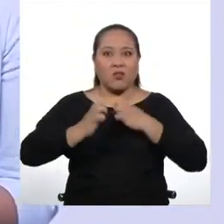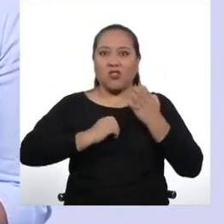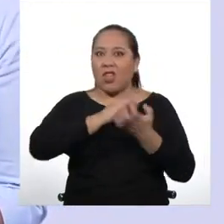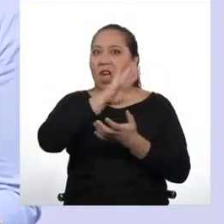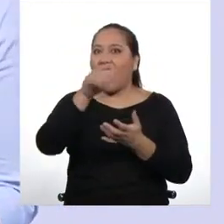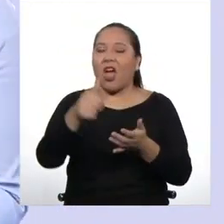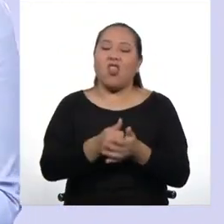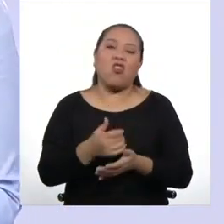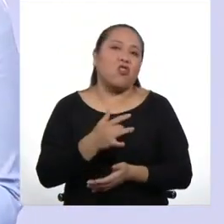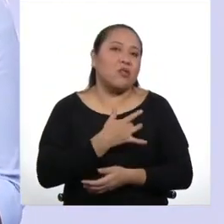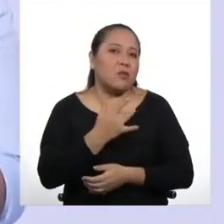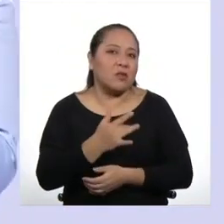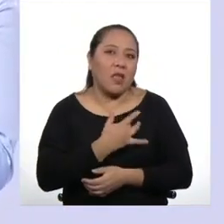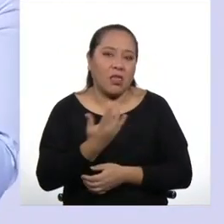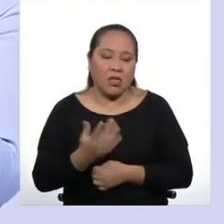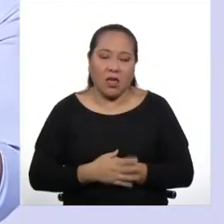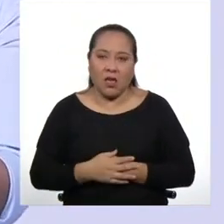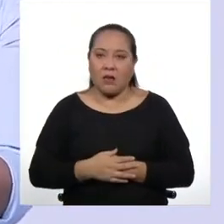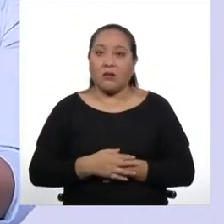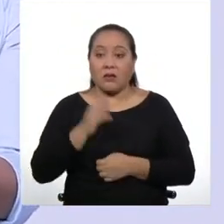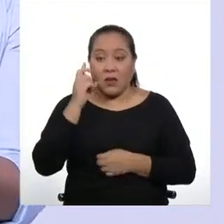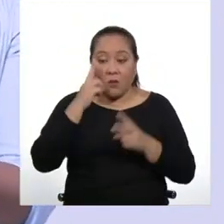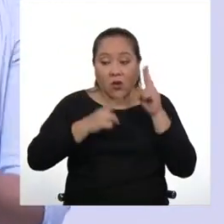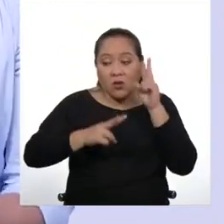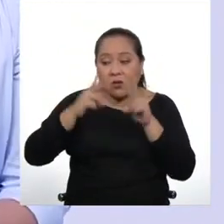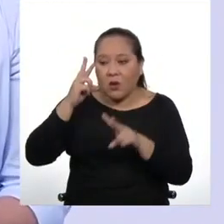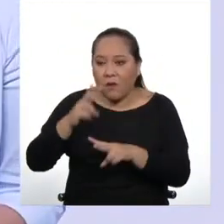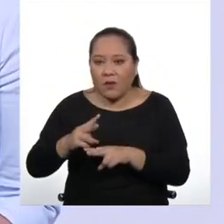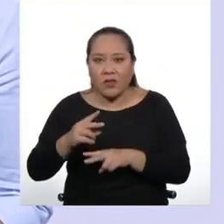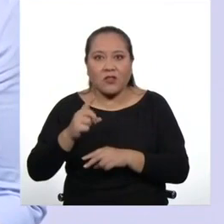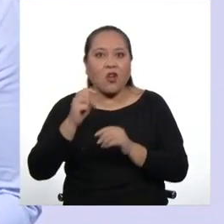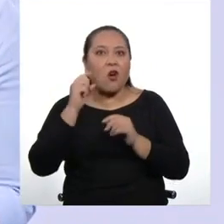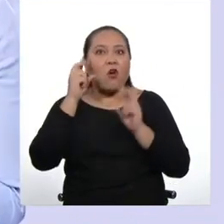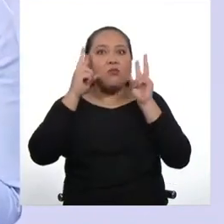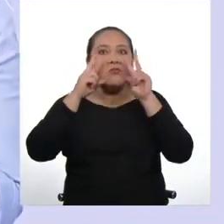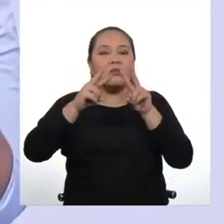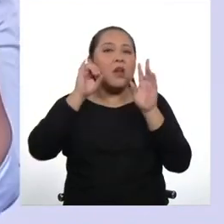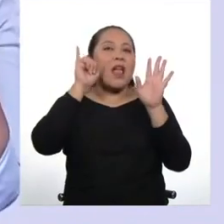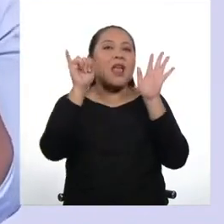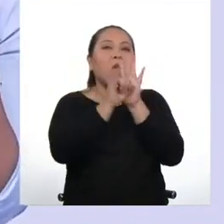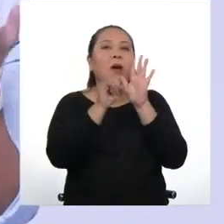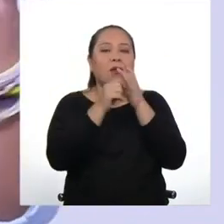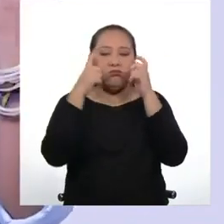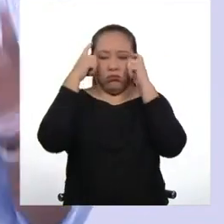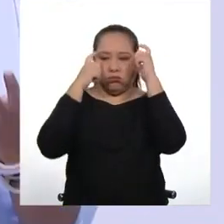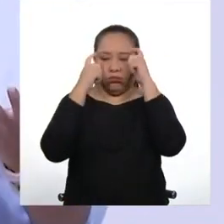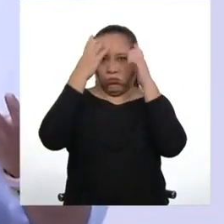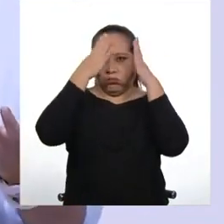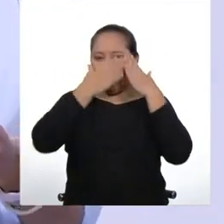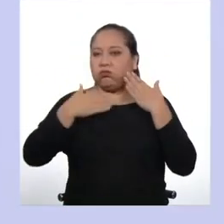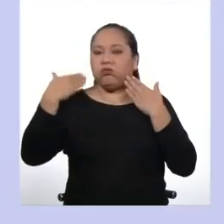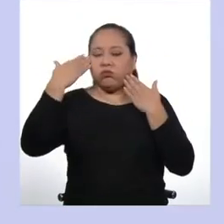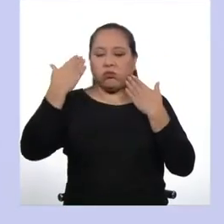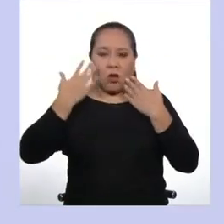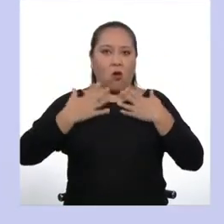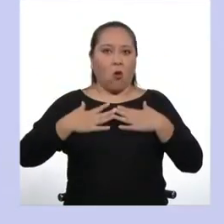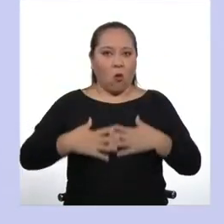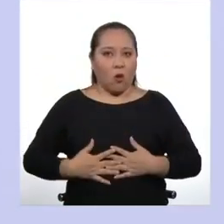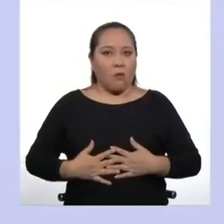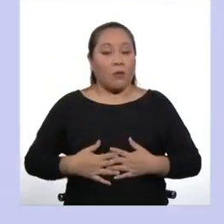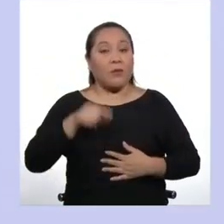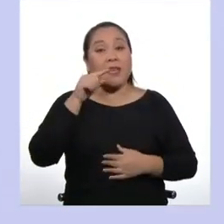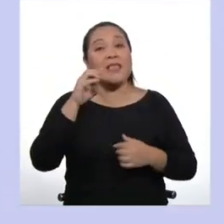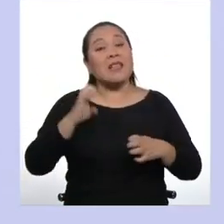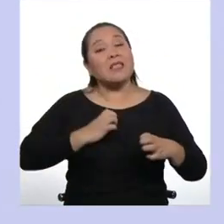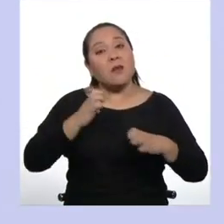sentido en algún momento de nuestra vida y las hemos reconocido al ver las imágenes de los niños por la expresión de sus rostros y de sus cuerpos. Y las emociones